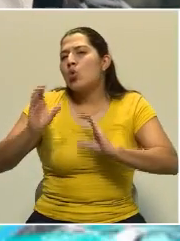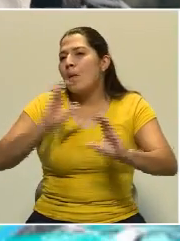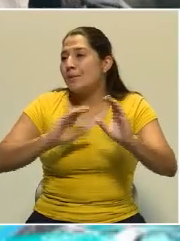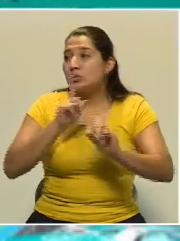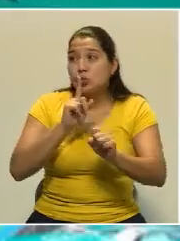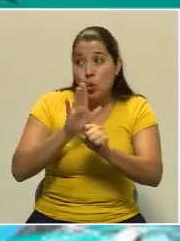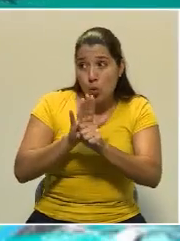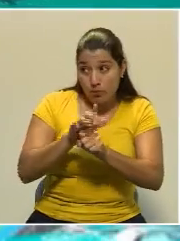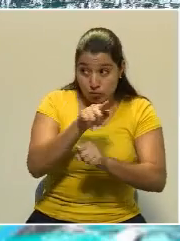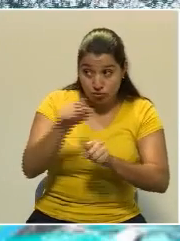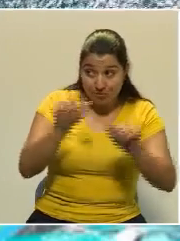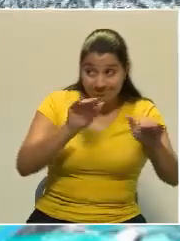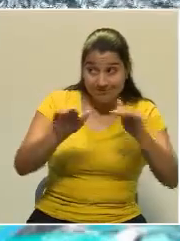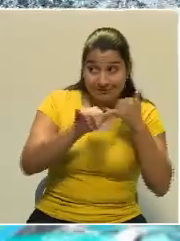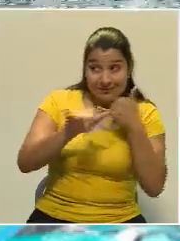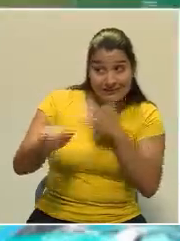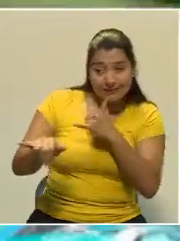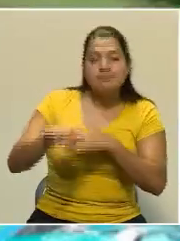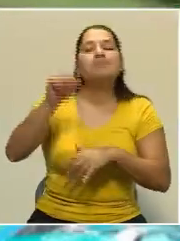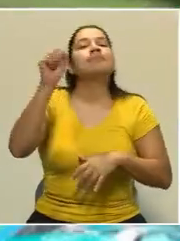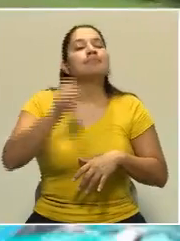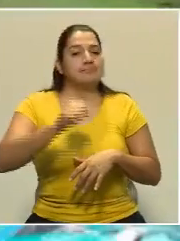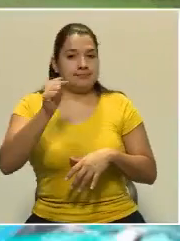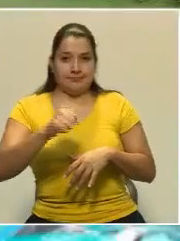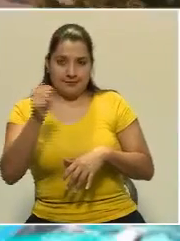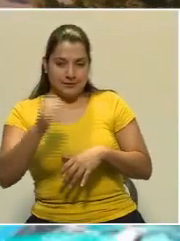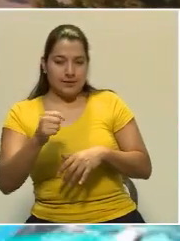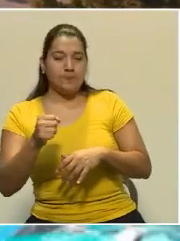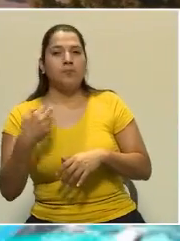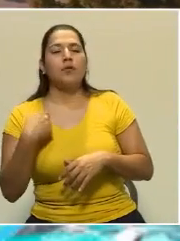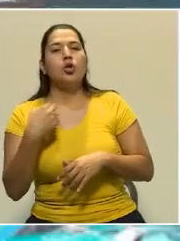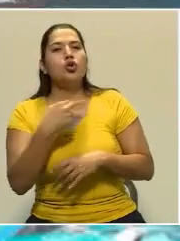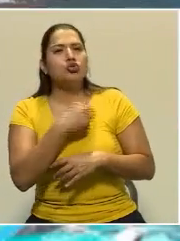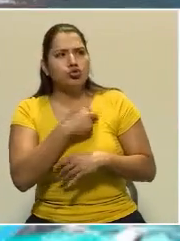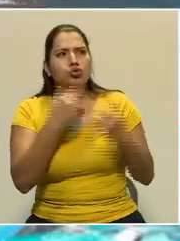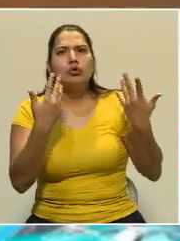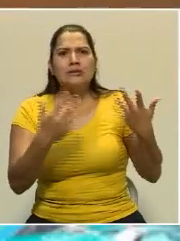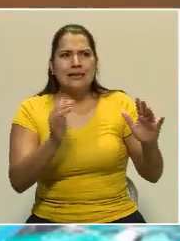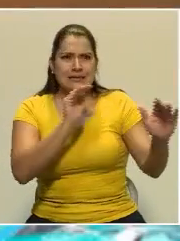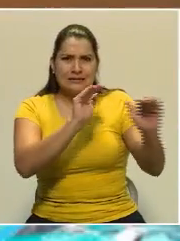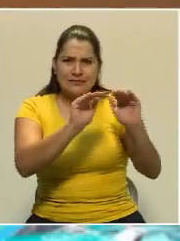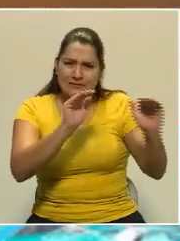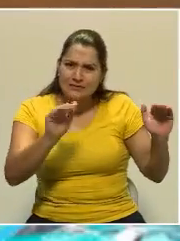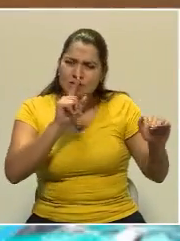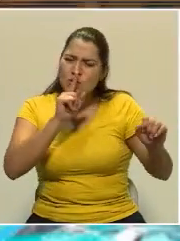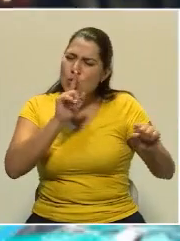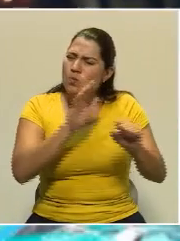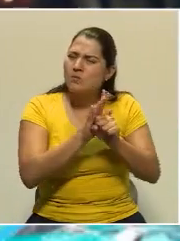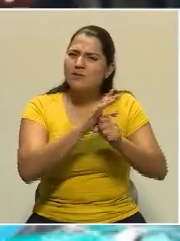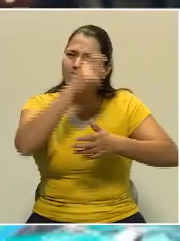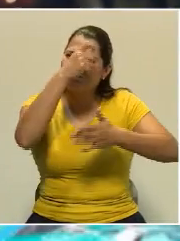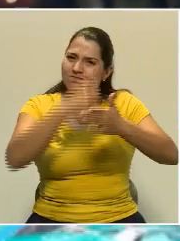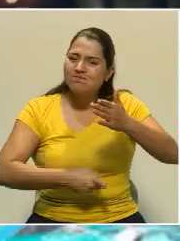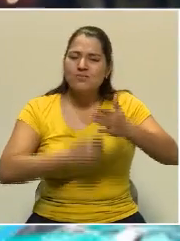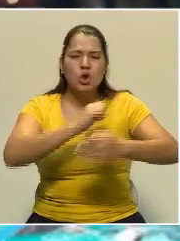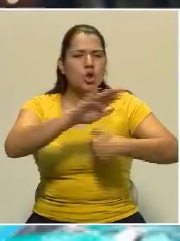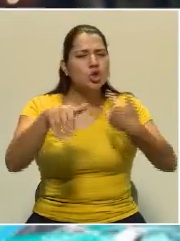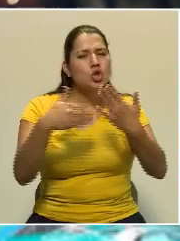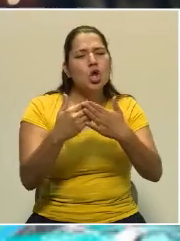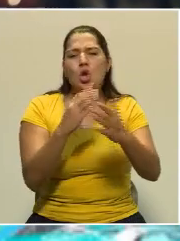estipulando? Efectivamente, en esto hemos hecho el llamado a cumplir estrictamente